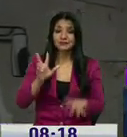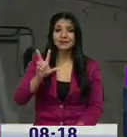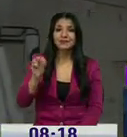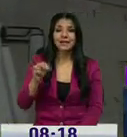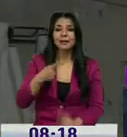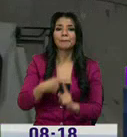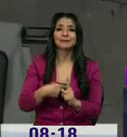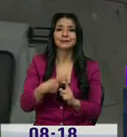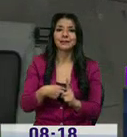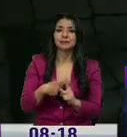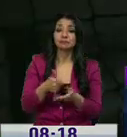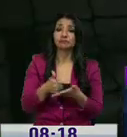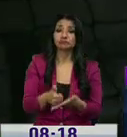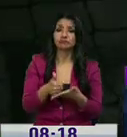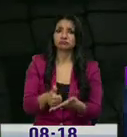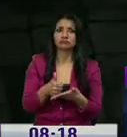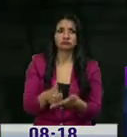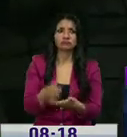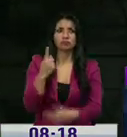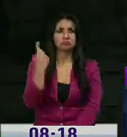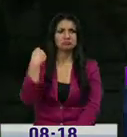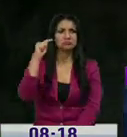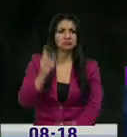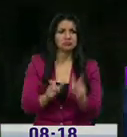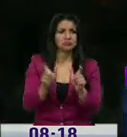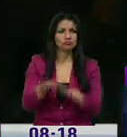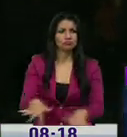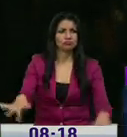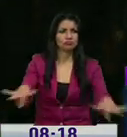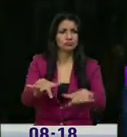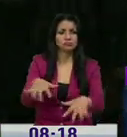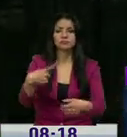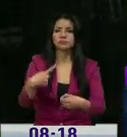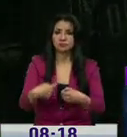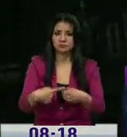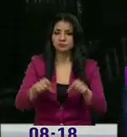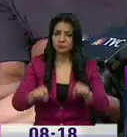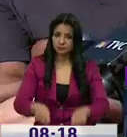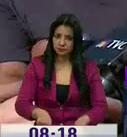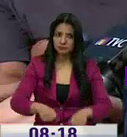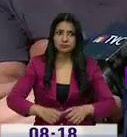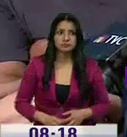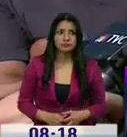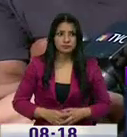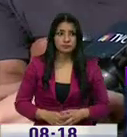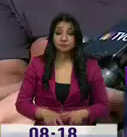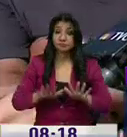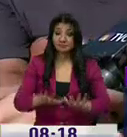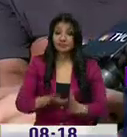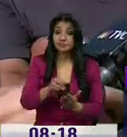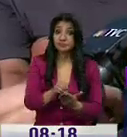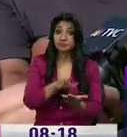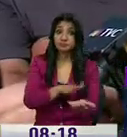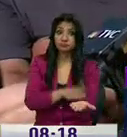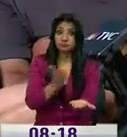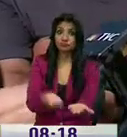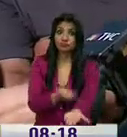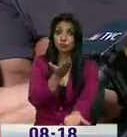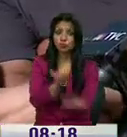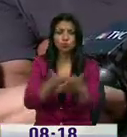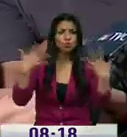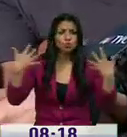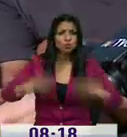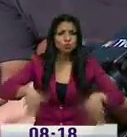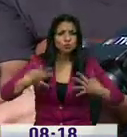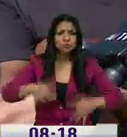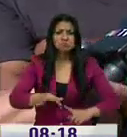meses, beneficiando alrededor de 1 millón de habitantes del Distrito Metropolitano de Quito. Con este proyecto, que es muy grande, muy